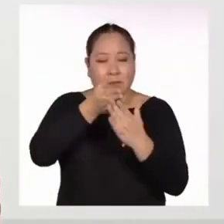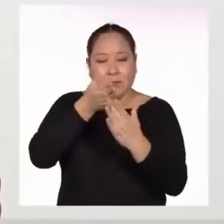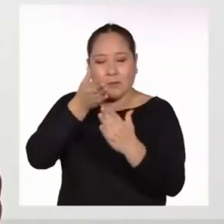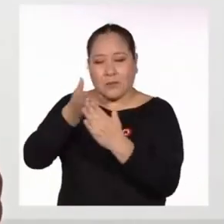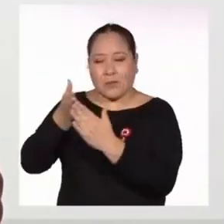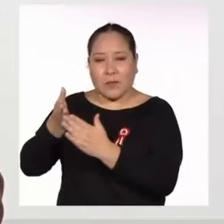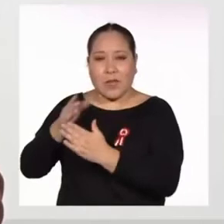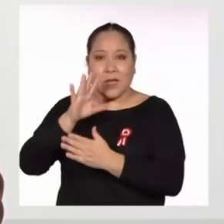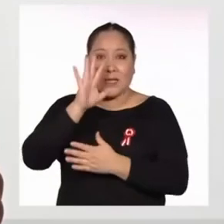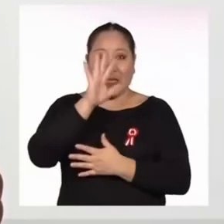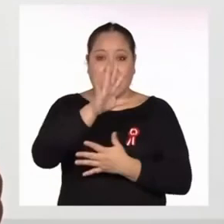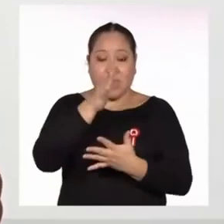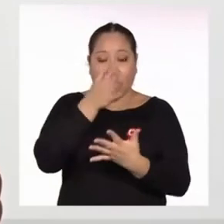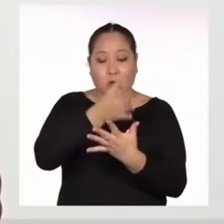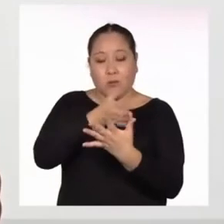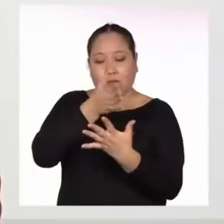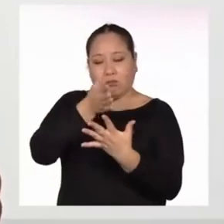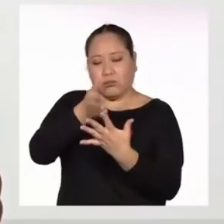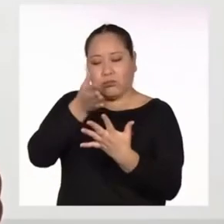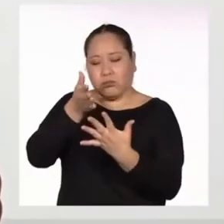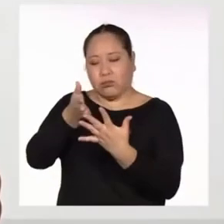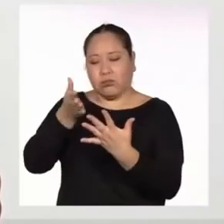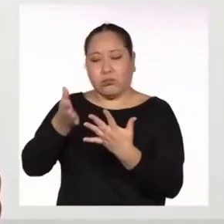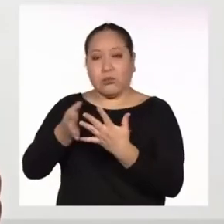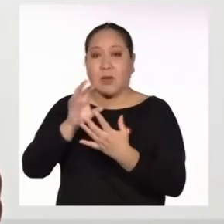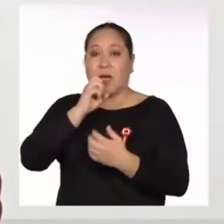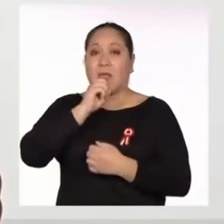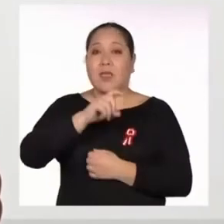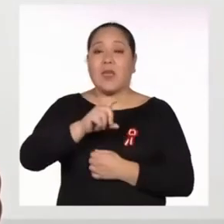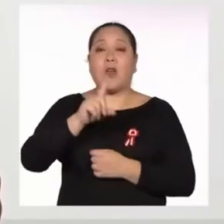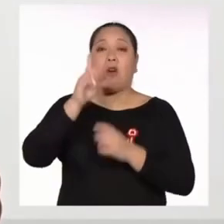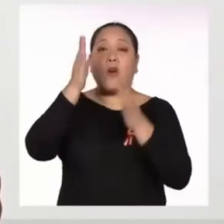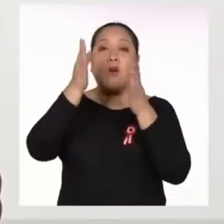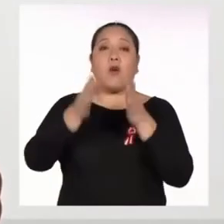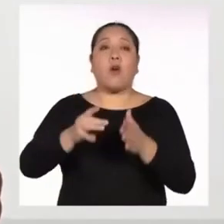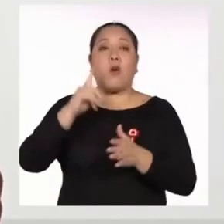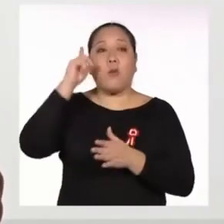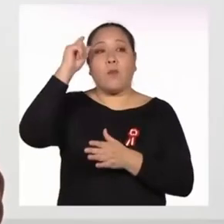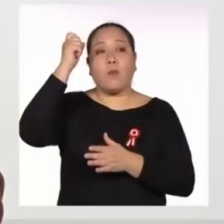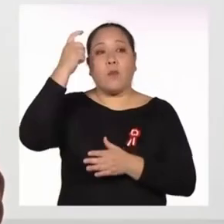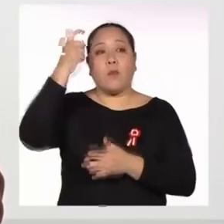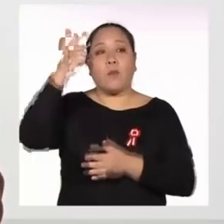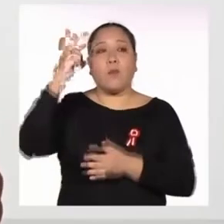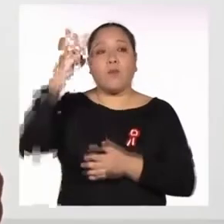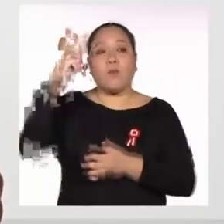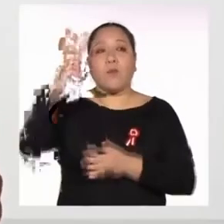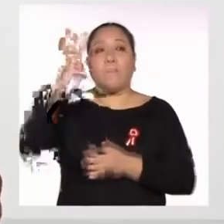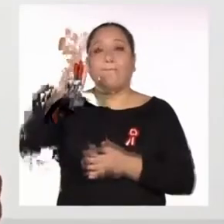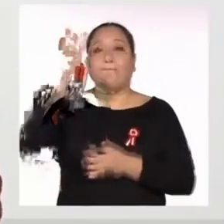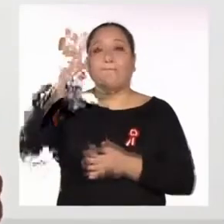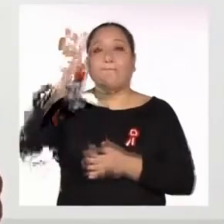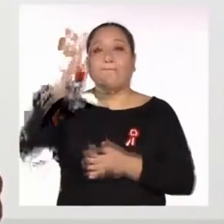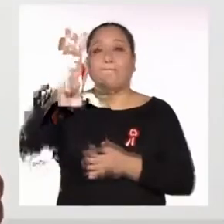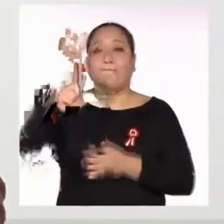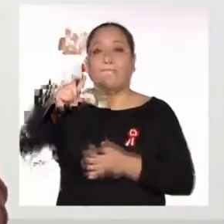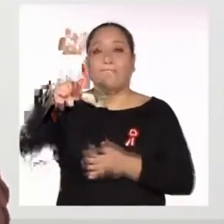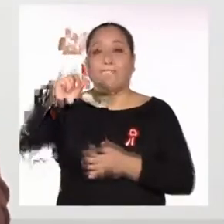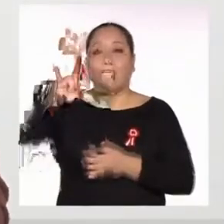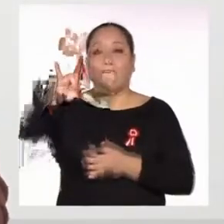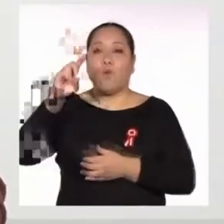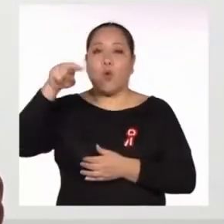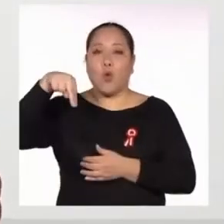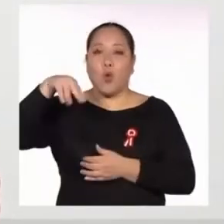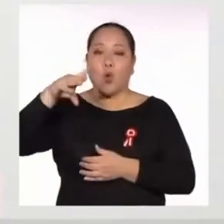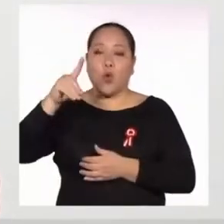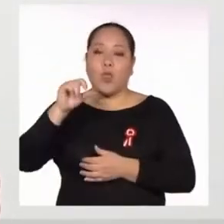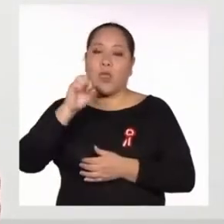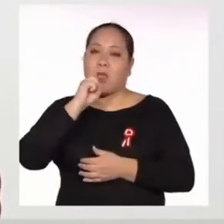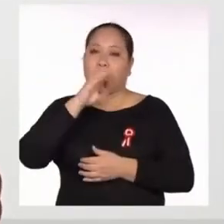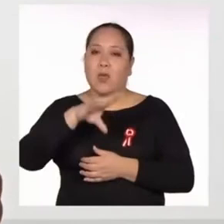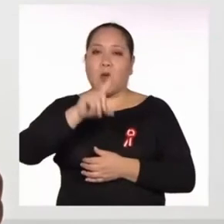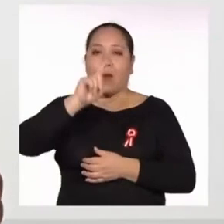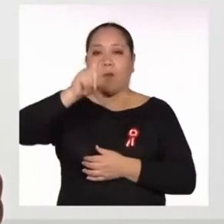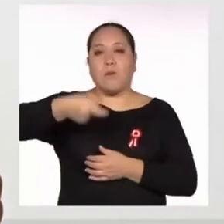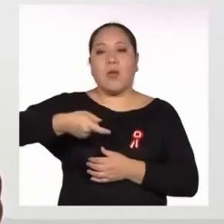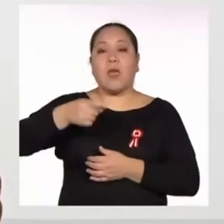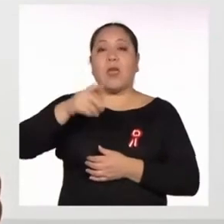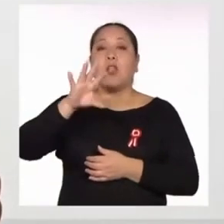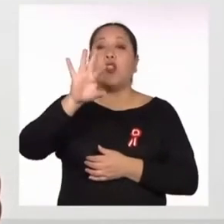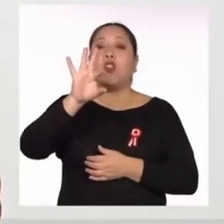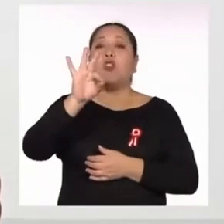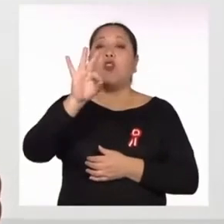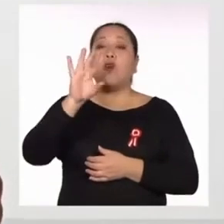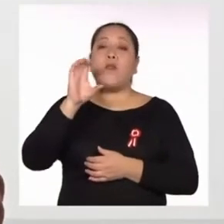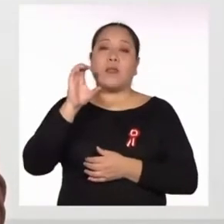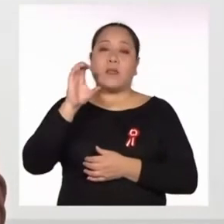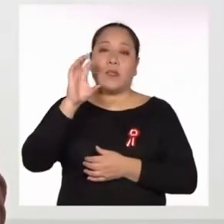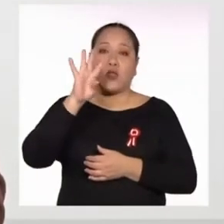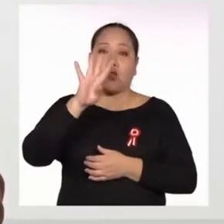acciones que propuso el político peruano víctor andrés belaunde en 1943 para